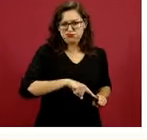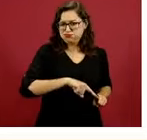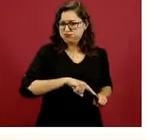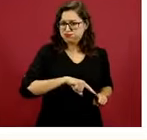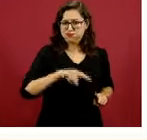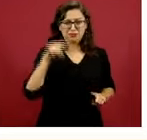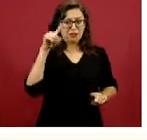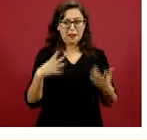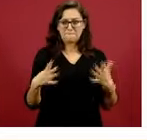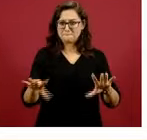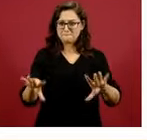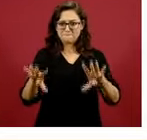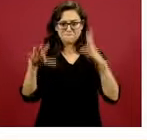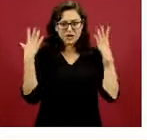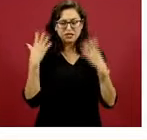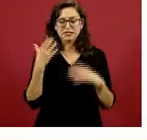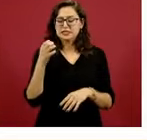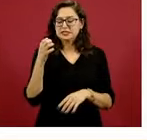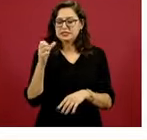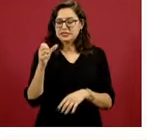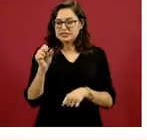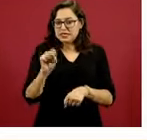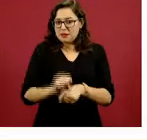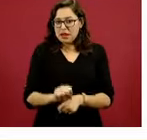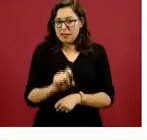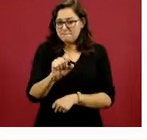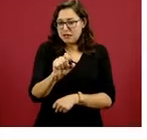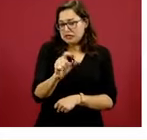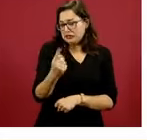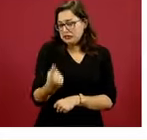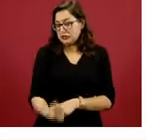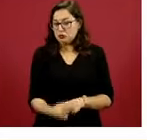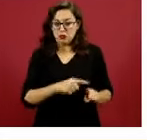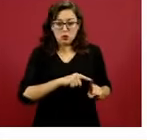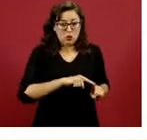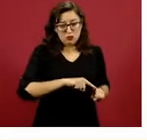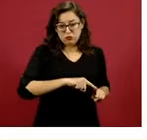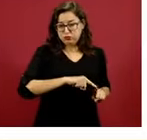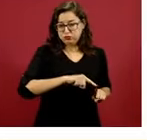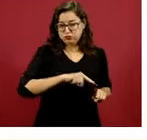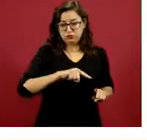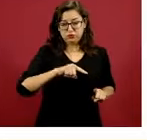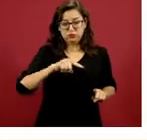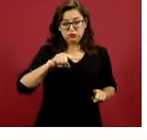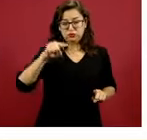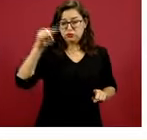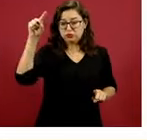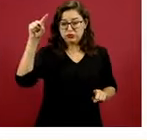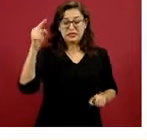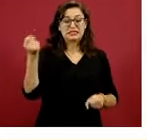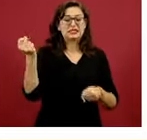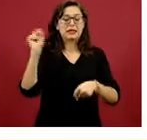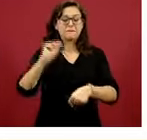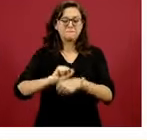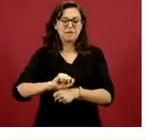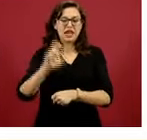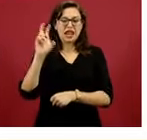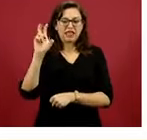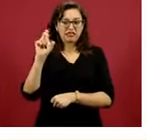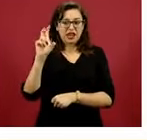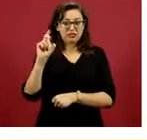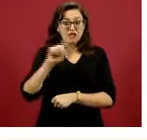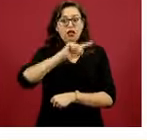ascenso, especialmente a partir de la semana 20-21, llegando a su pico más o menos en la semana 30, y después había presentado un